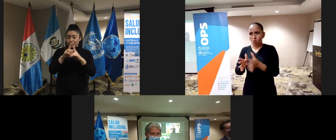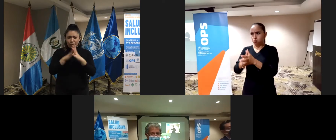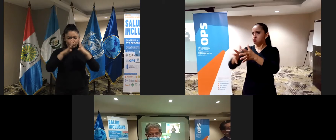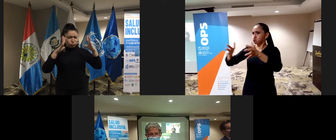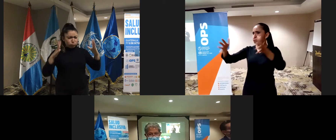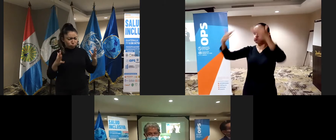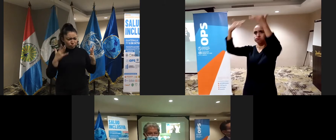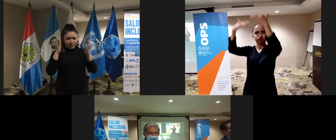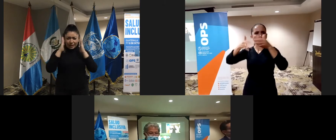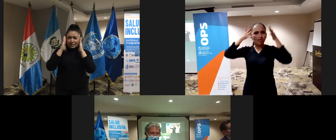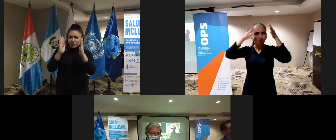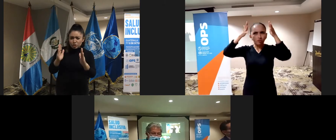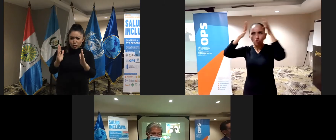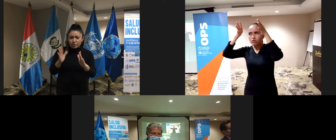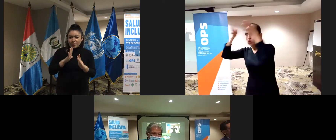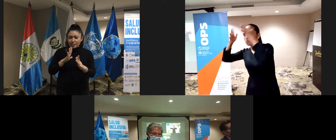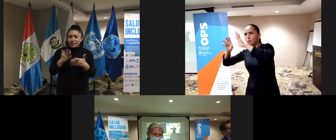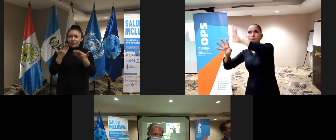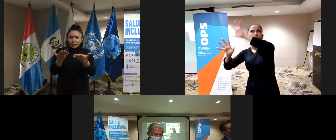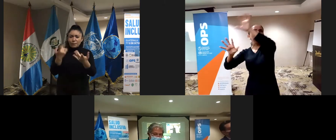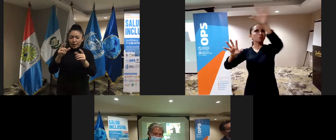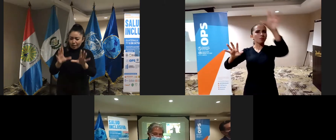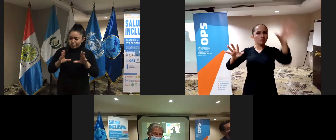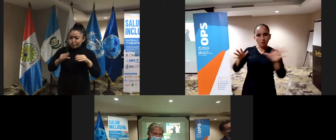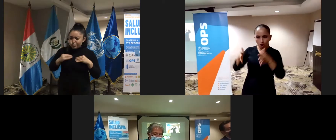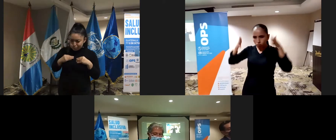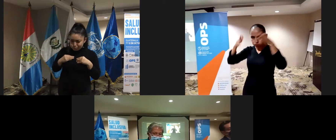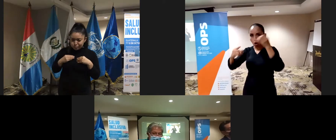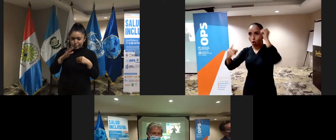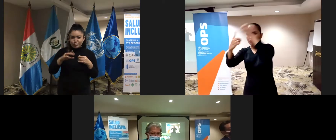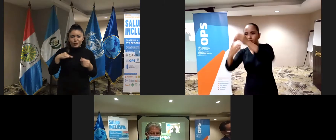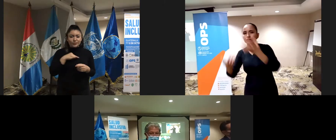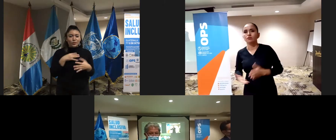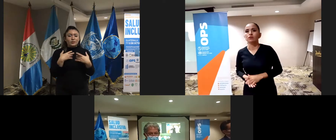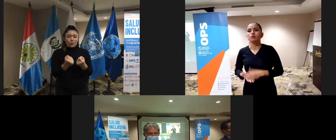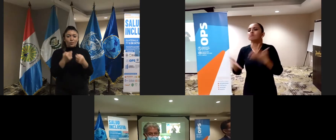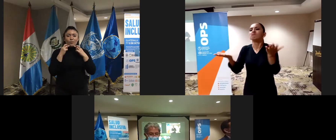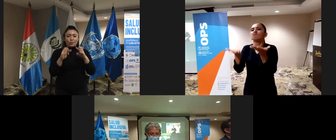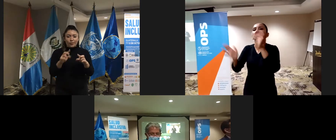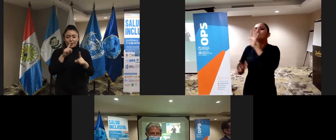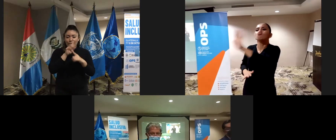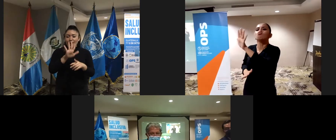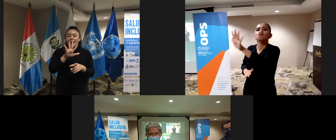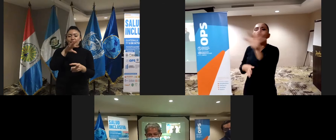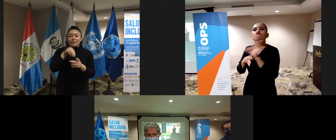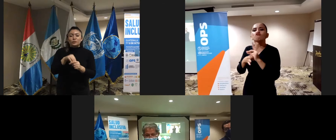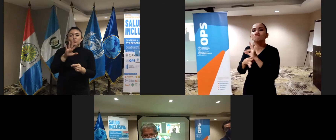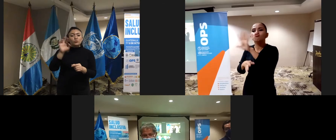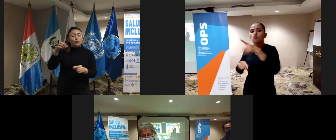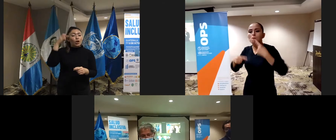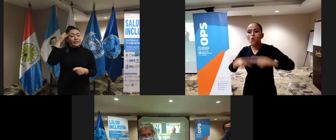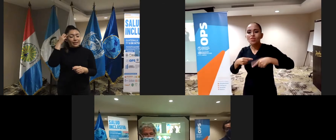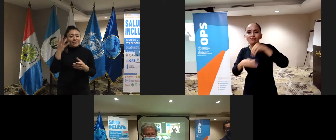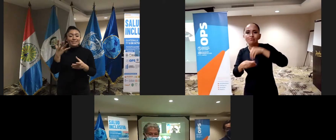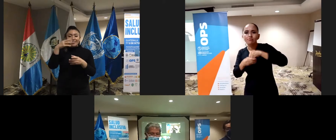de atención que se proponen dentro de sus políticas